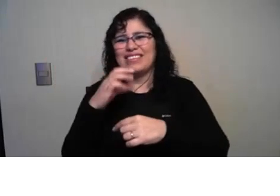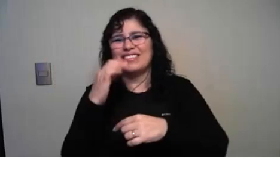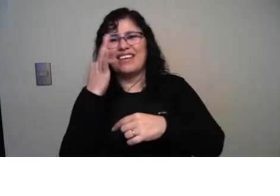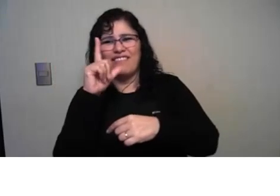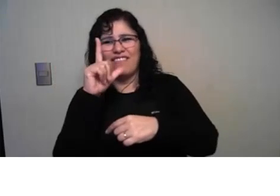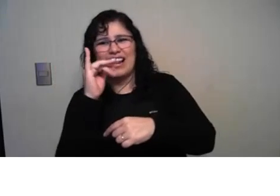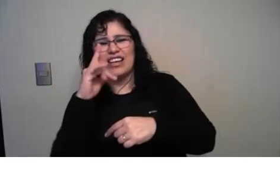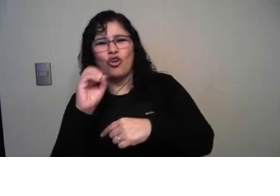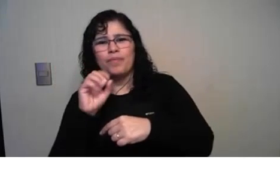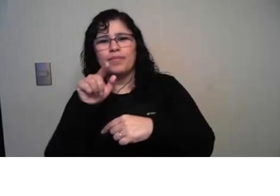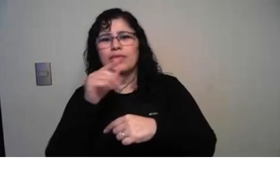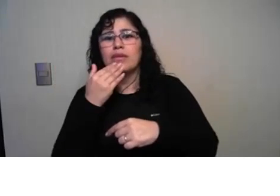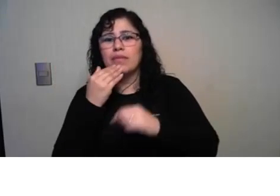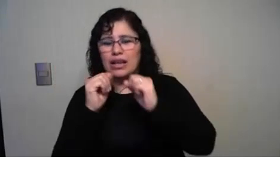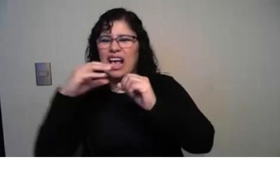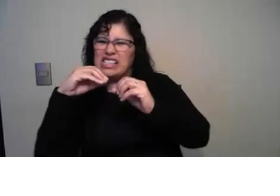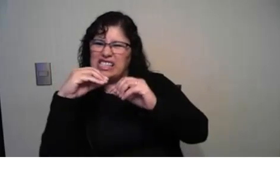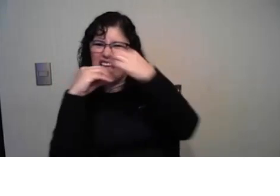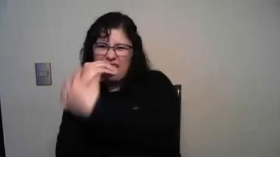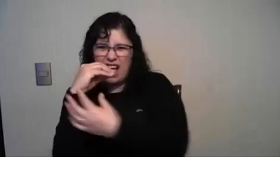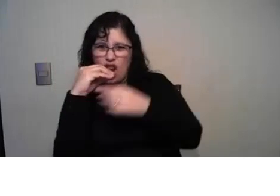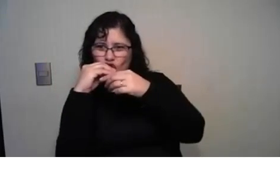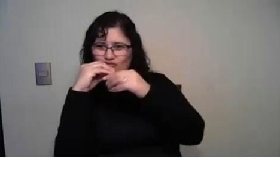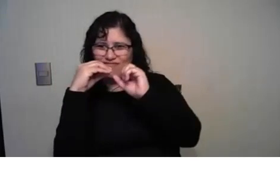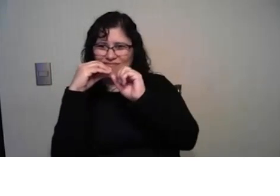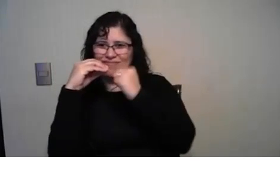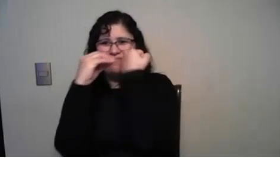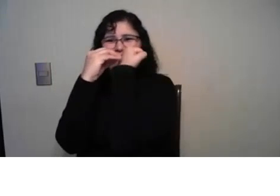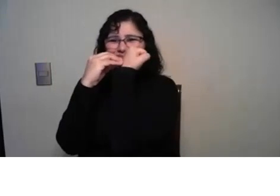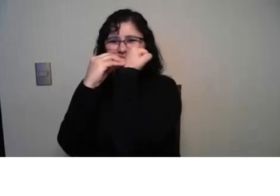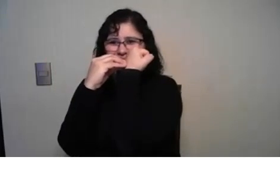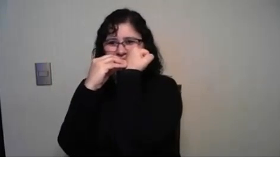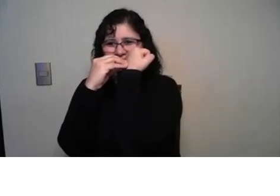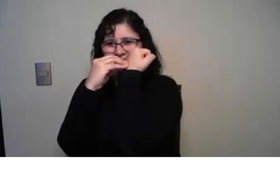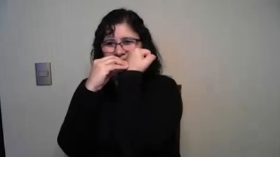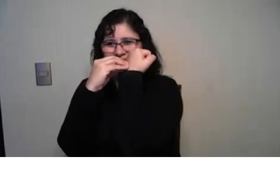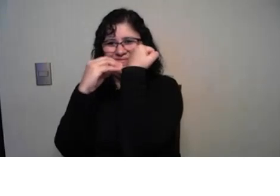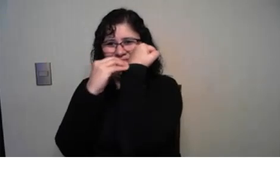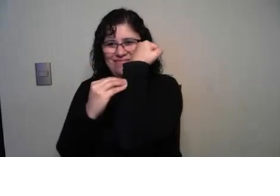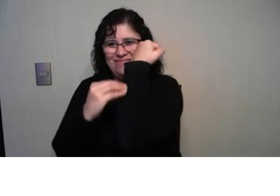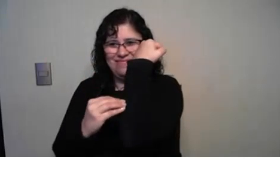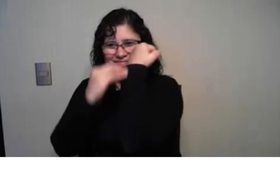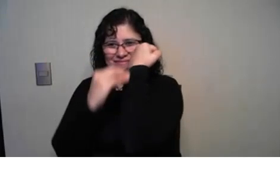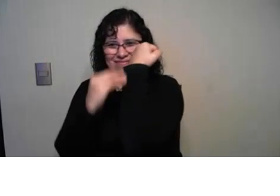cerebelo, ¿ya? Estos espacios un poco más oscuros corresponden a